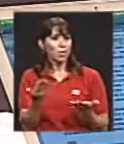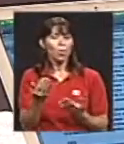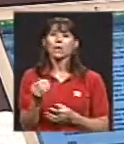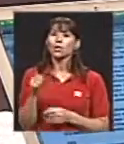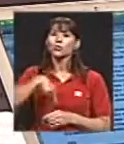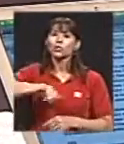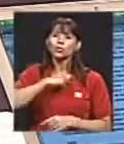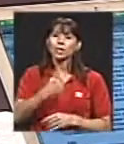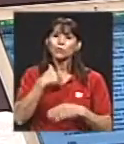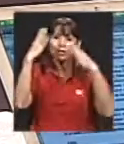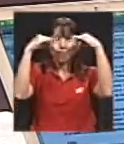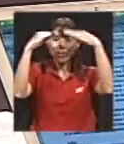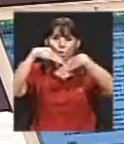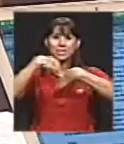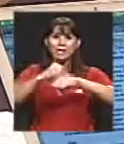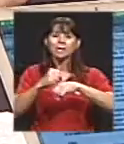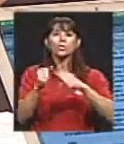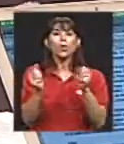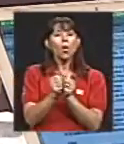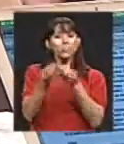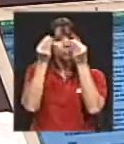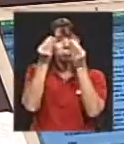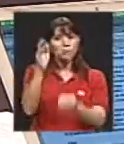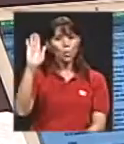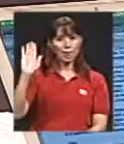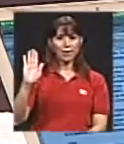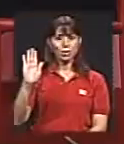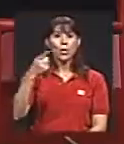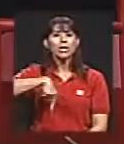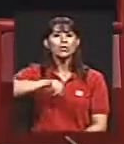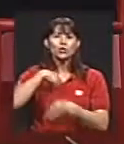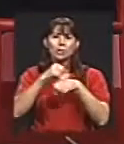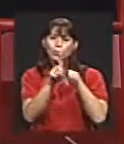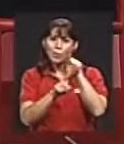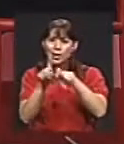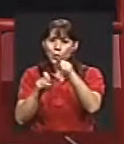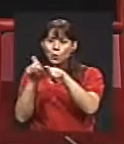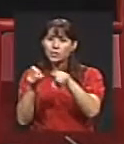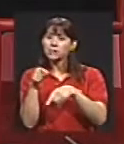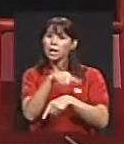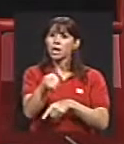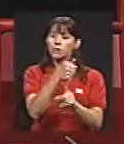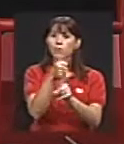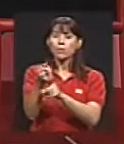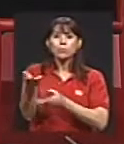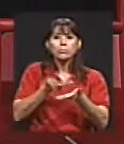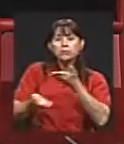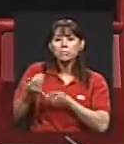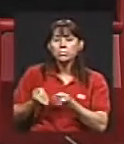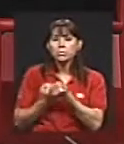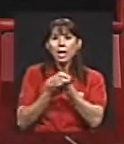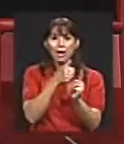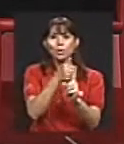información que se dio bajo juramento y nosotros hicimos preguntas que se nos nos retroalimentan con todas esas preguntas ellos mismos en donde ellos mismos